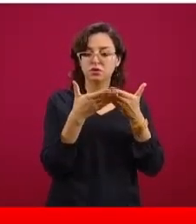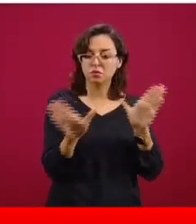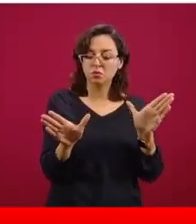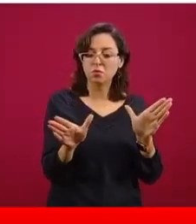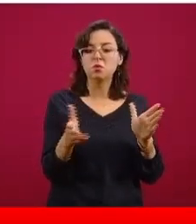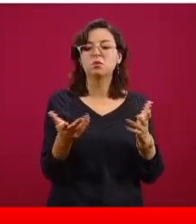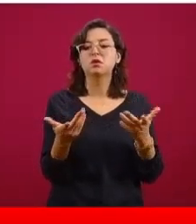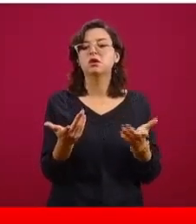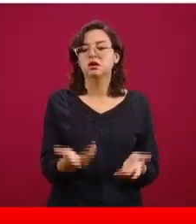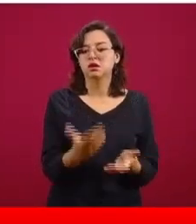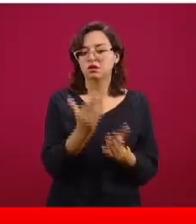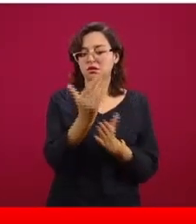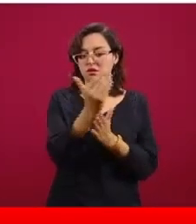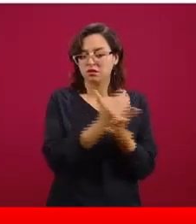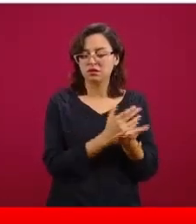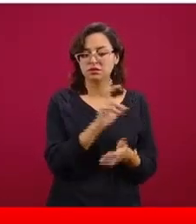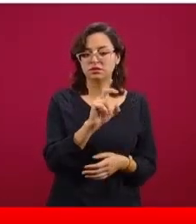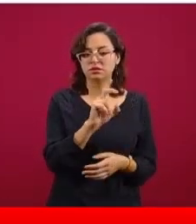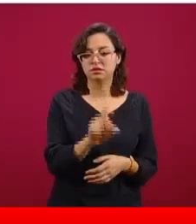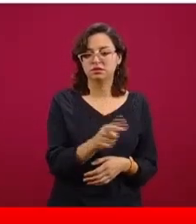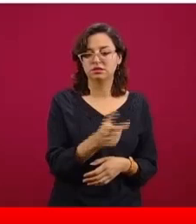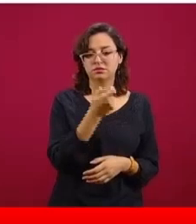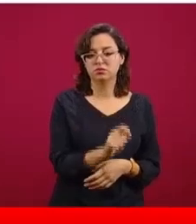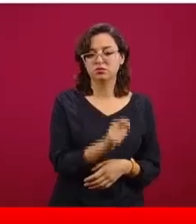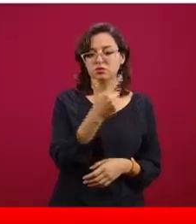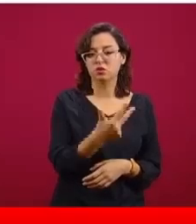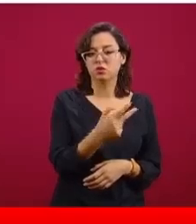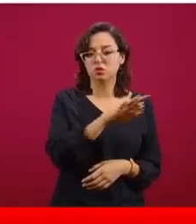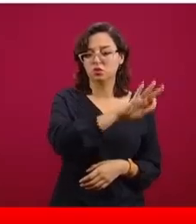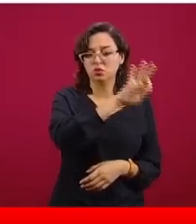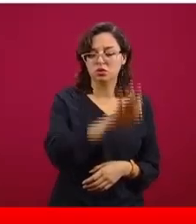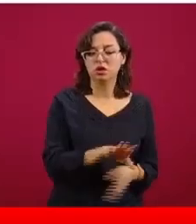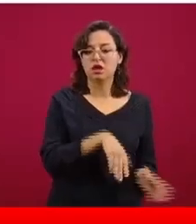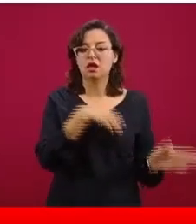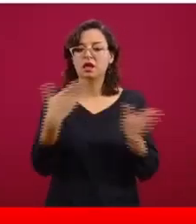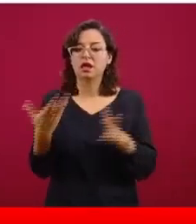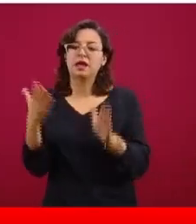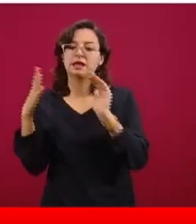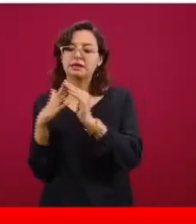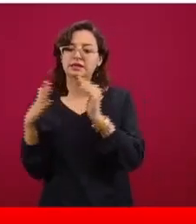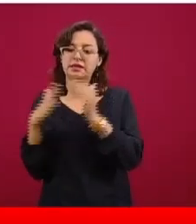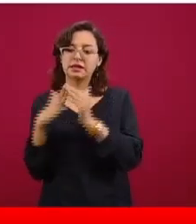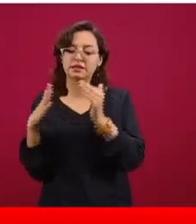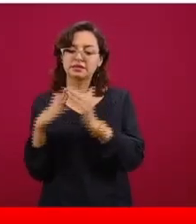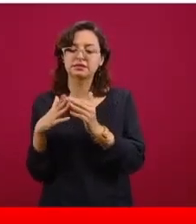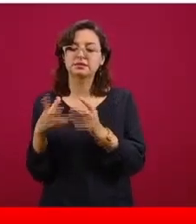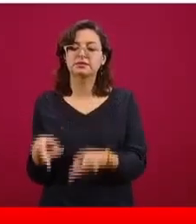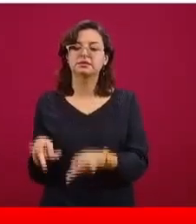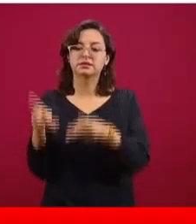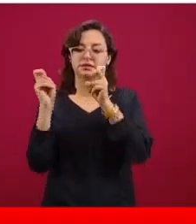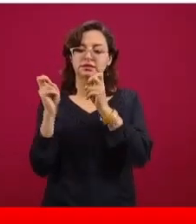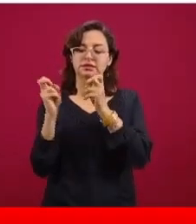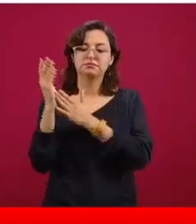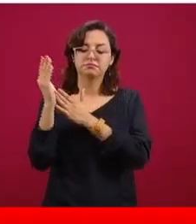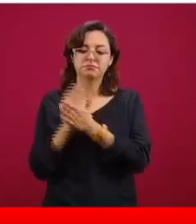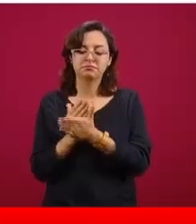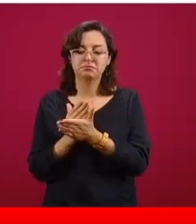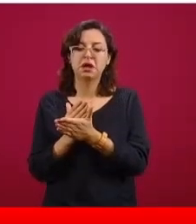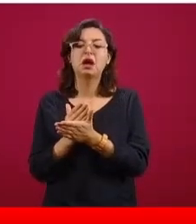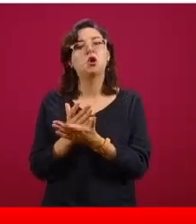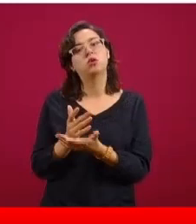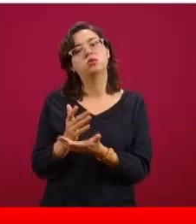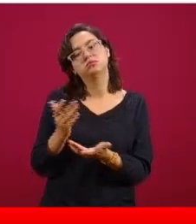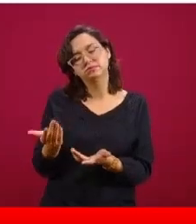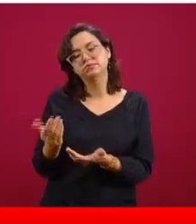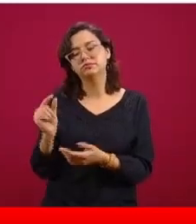una baja de 36.8 por ciento robo a casas-habitación hay una baja no tan alta como